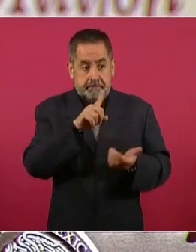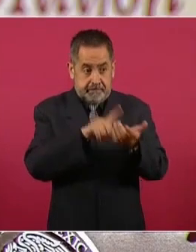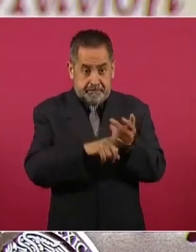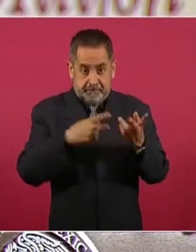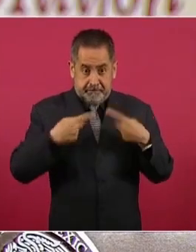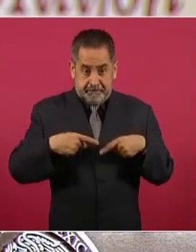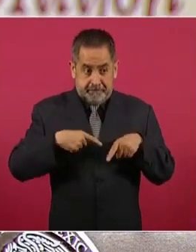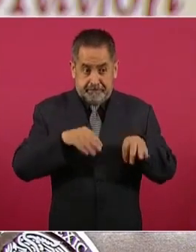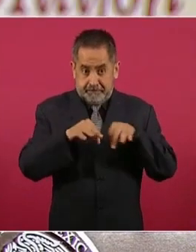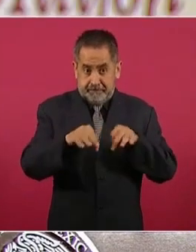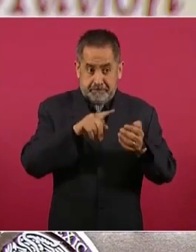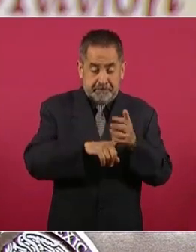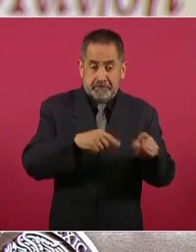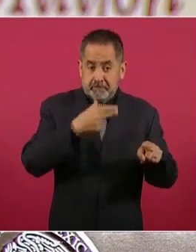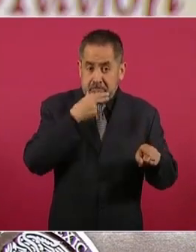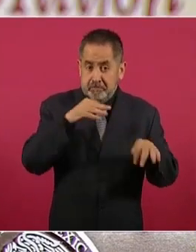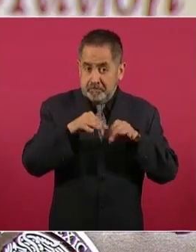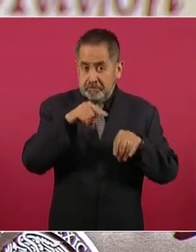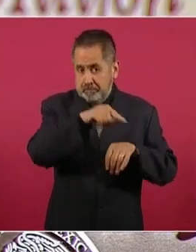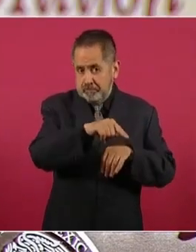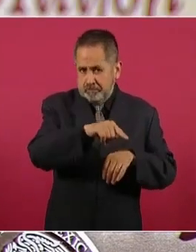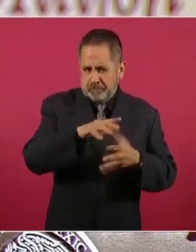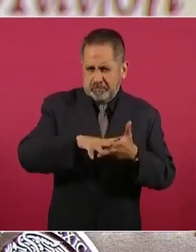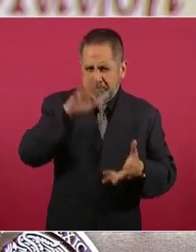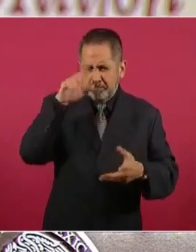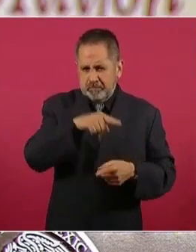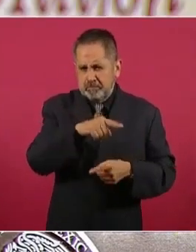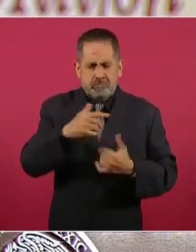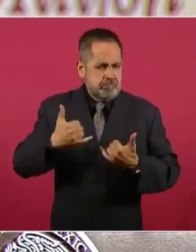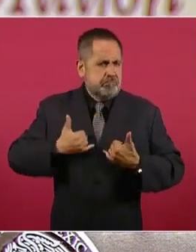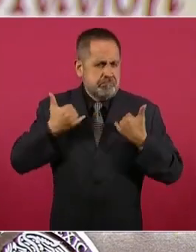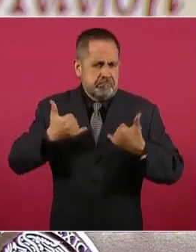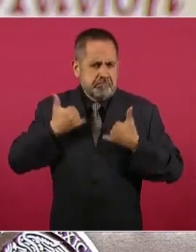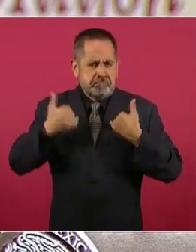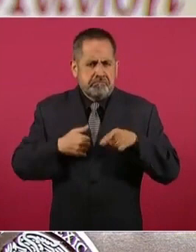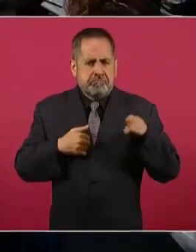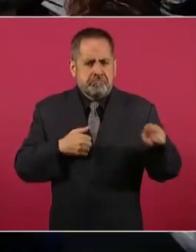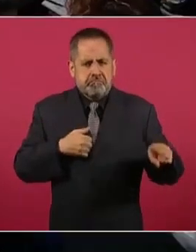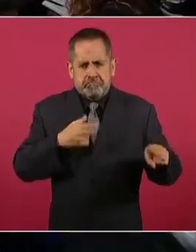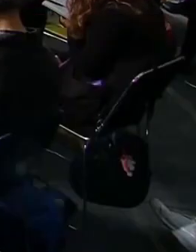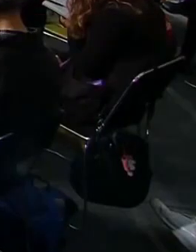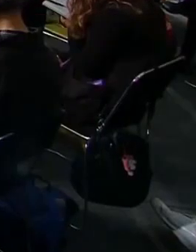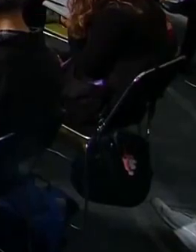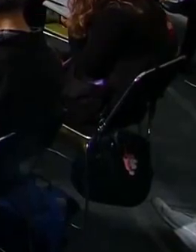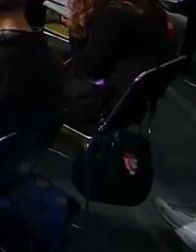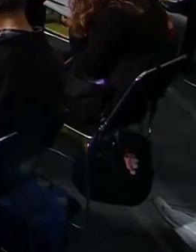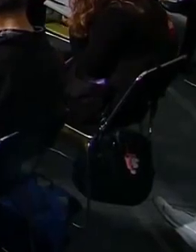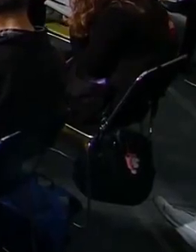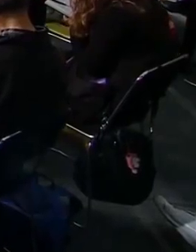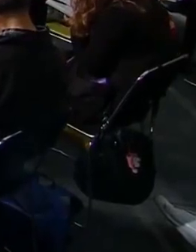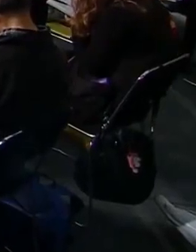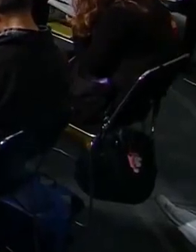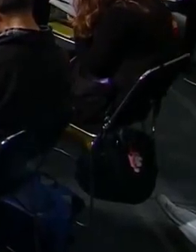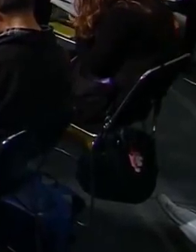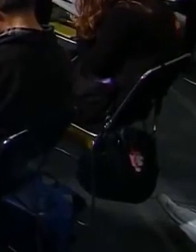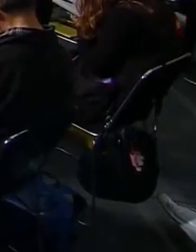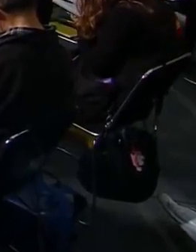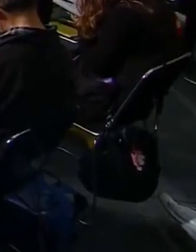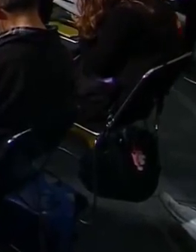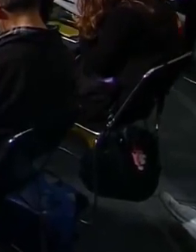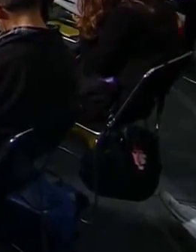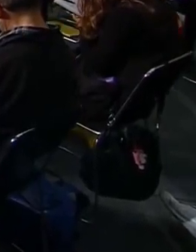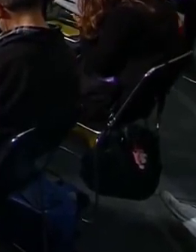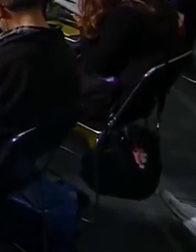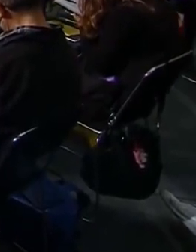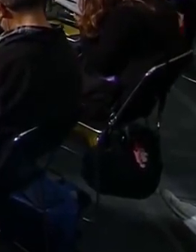personal médico, médicas y médicos, en general son personas jóvenes, médicas y médicos generales, que trabajan en estos